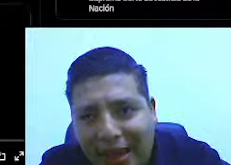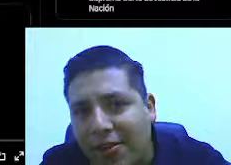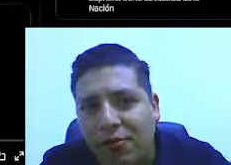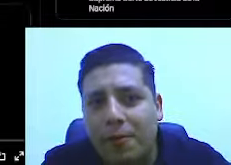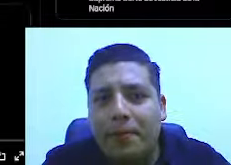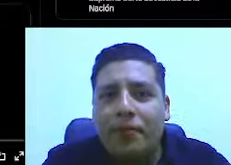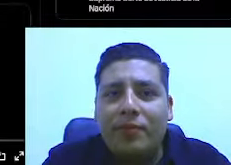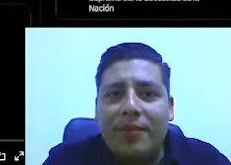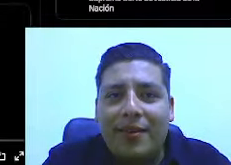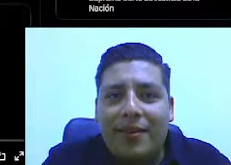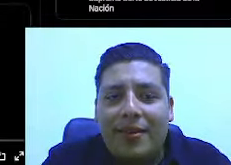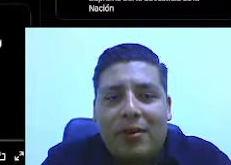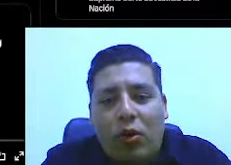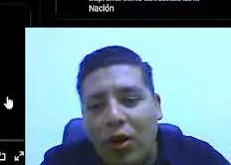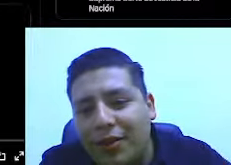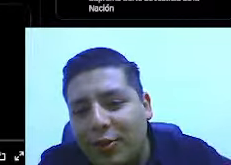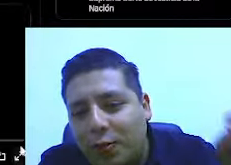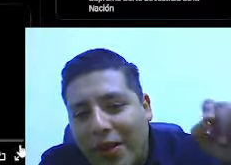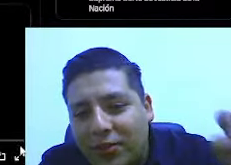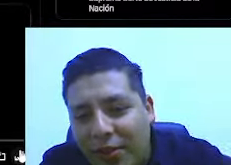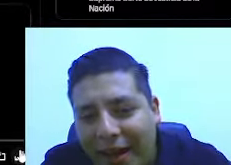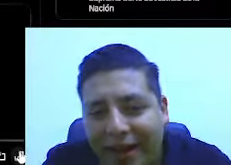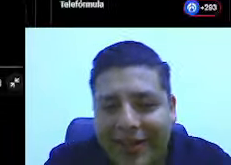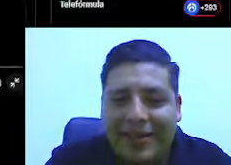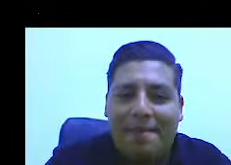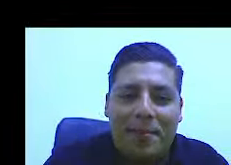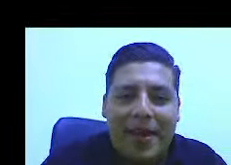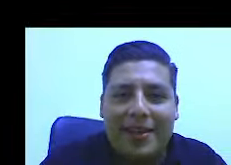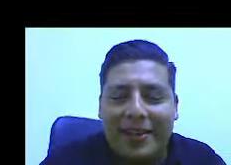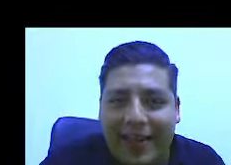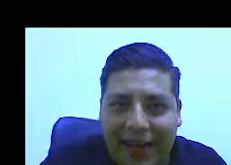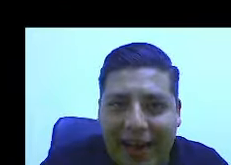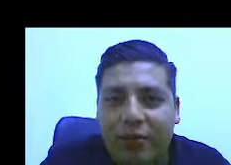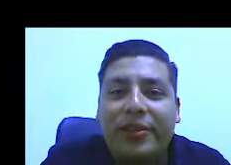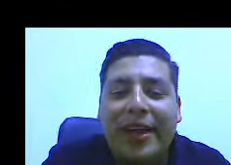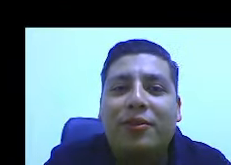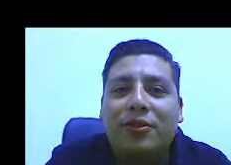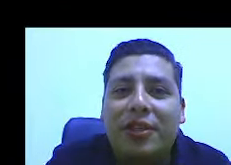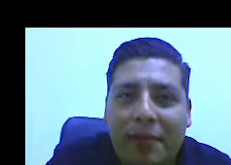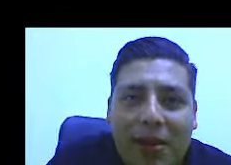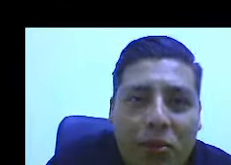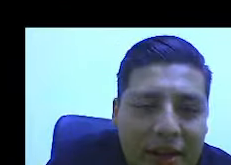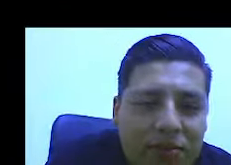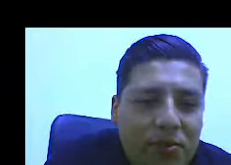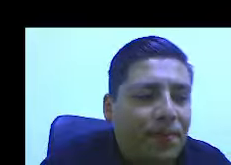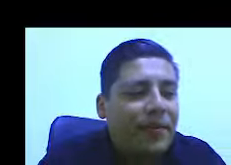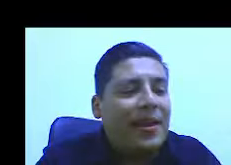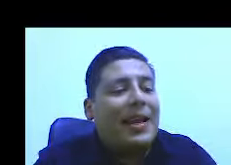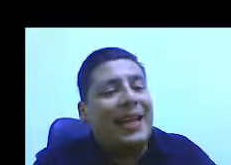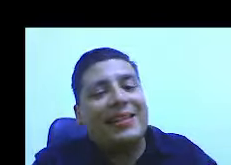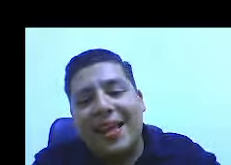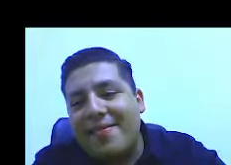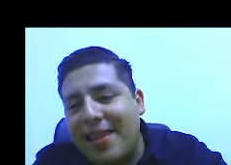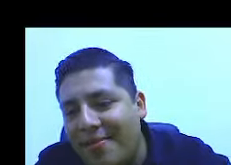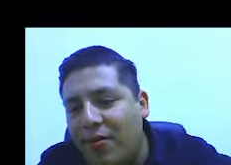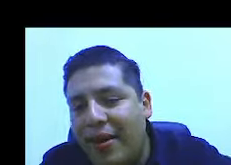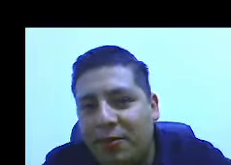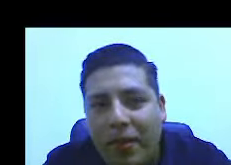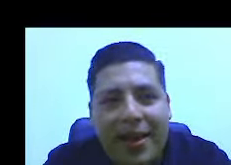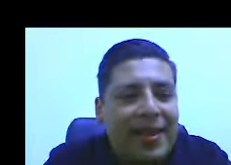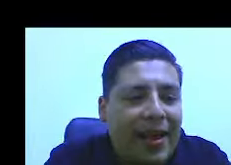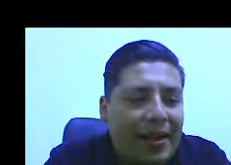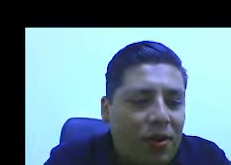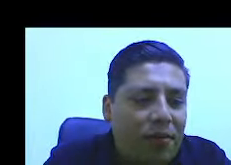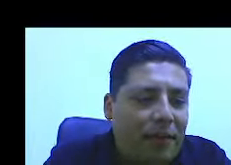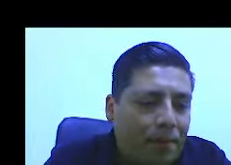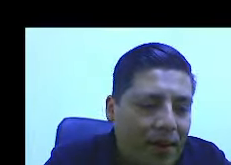golpe de estado, otros personajes también cercanos al conservadurismo le están dando